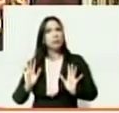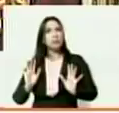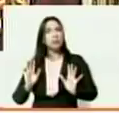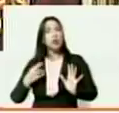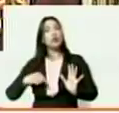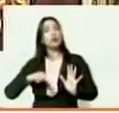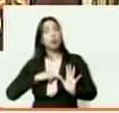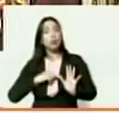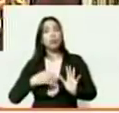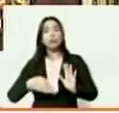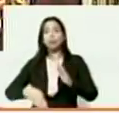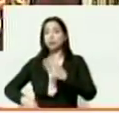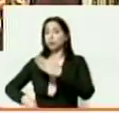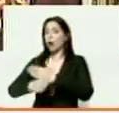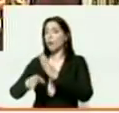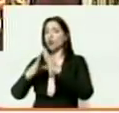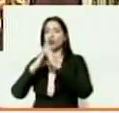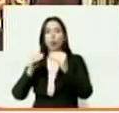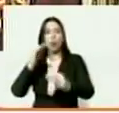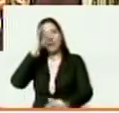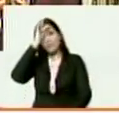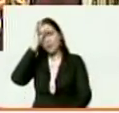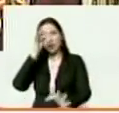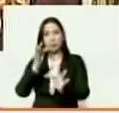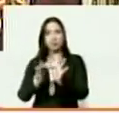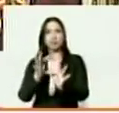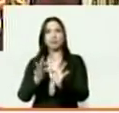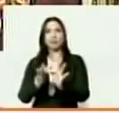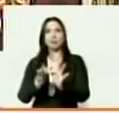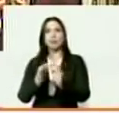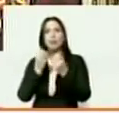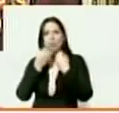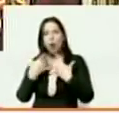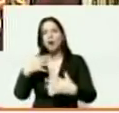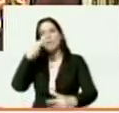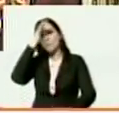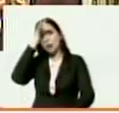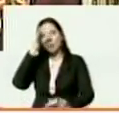Nosotros vamos con toda la fe, la buena fe,